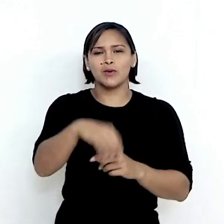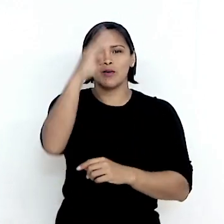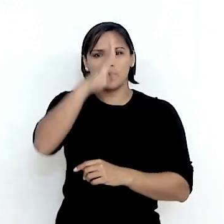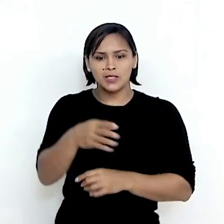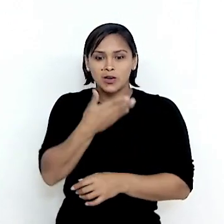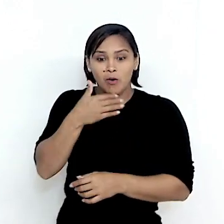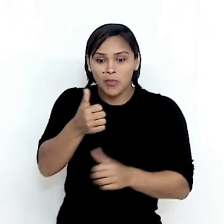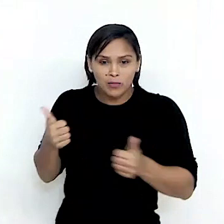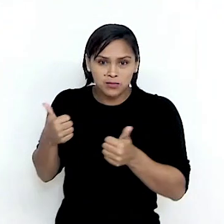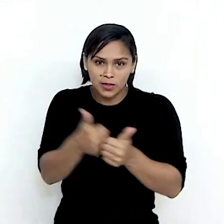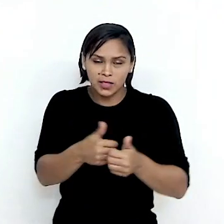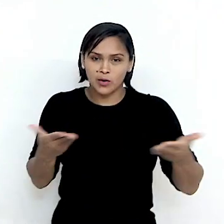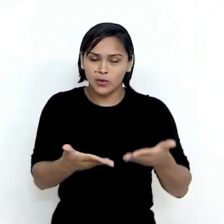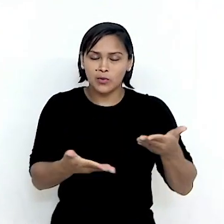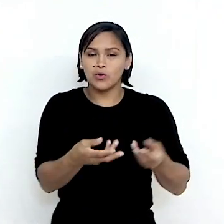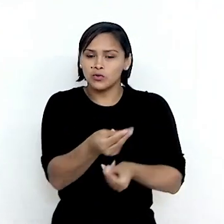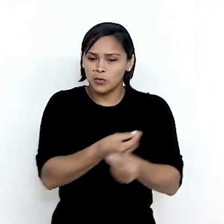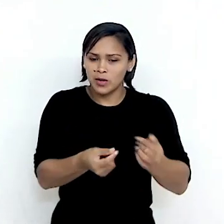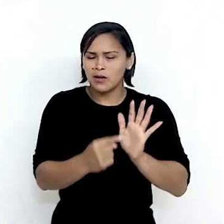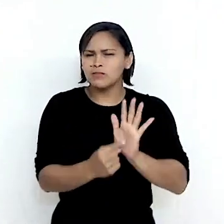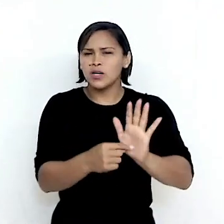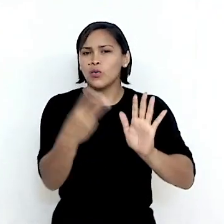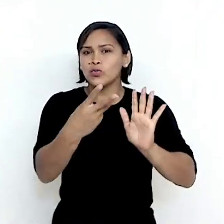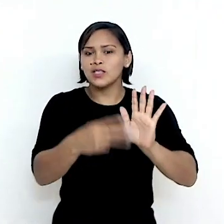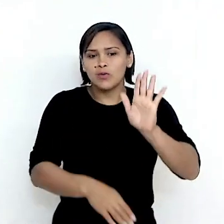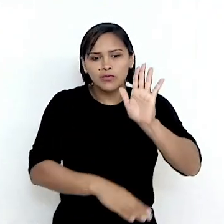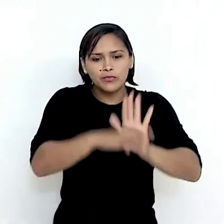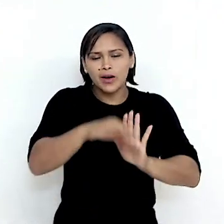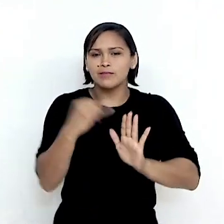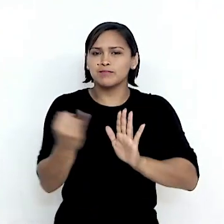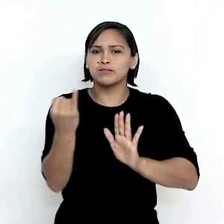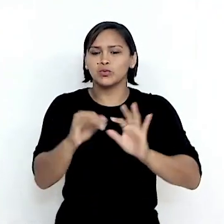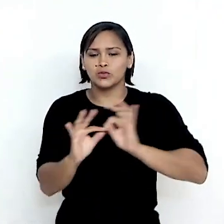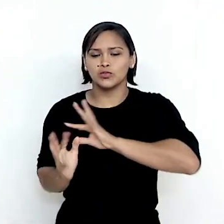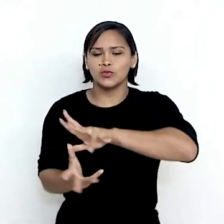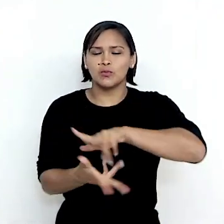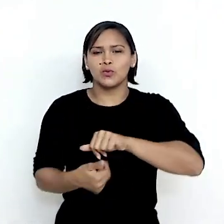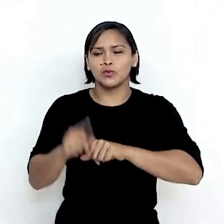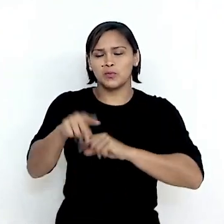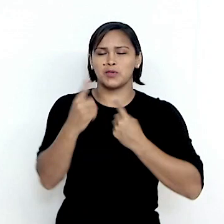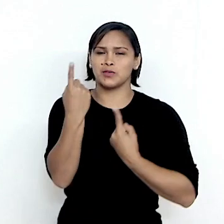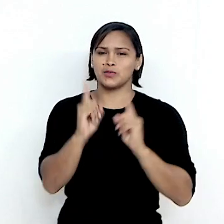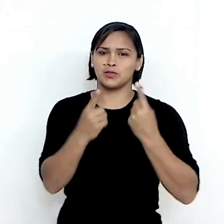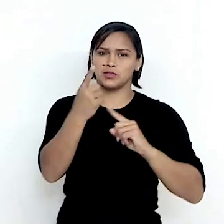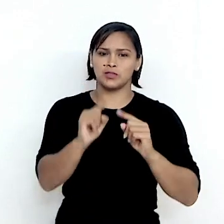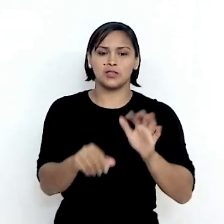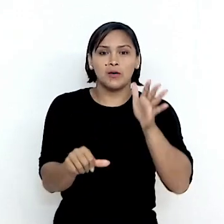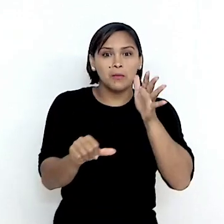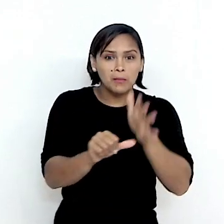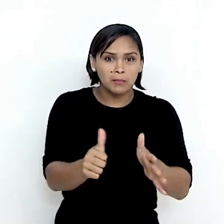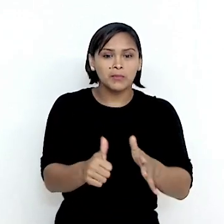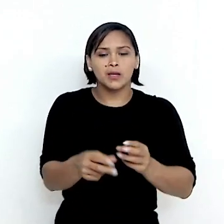mercado brasileño se posiciona hoy como el tercer mayor destino de los productos chilenos y el primero para